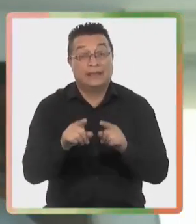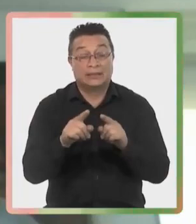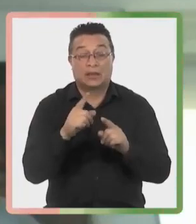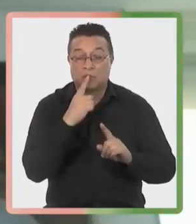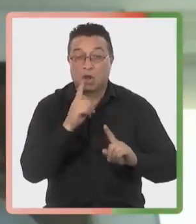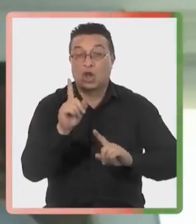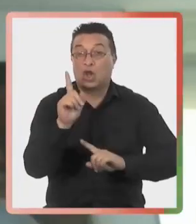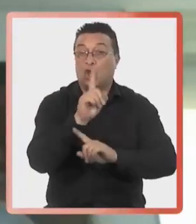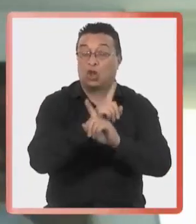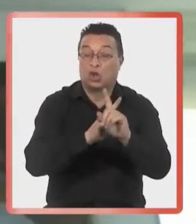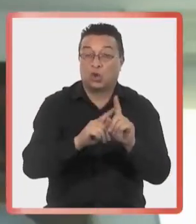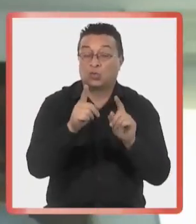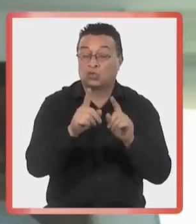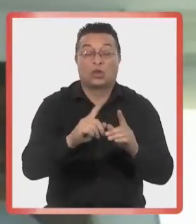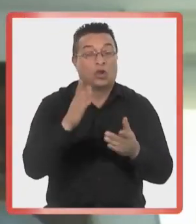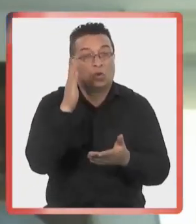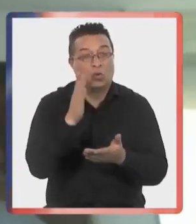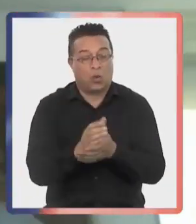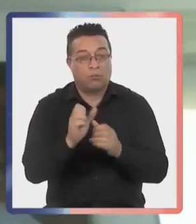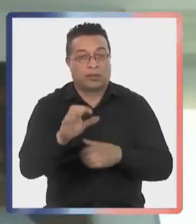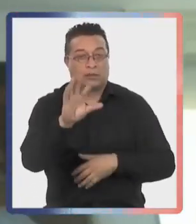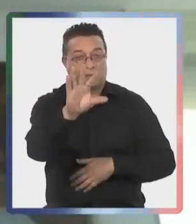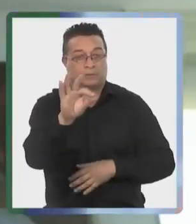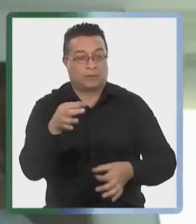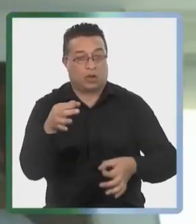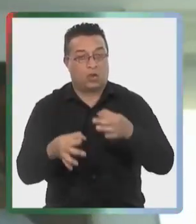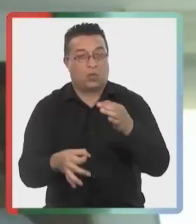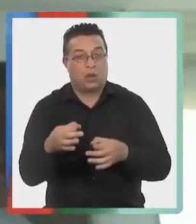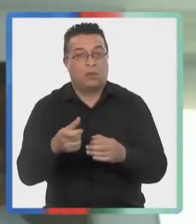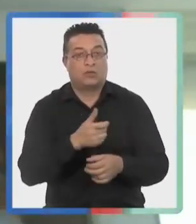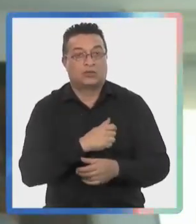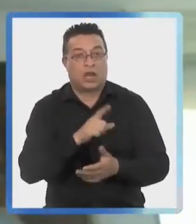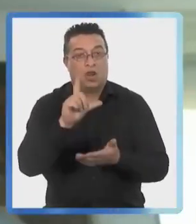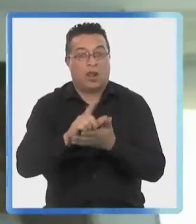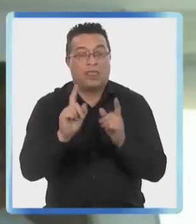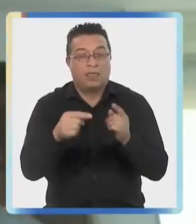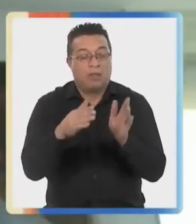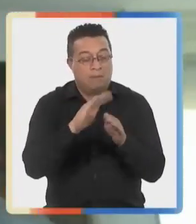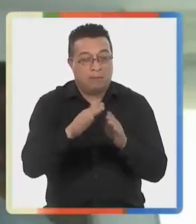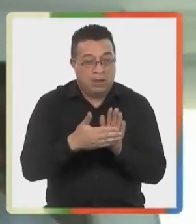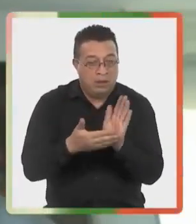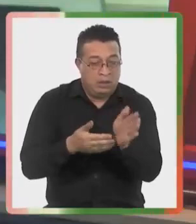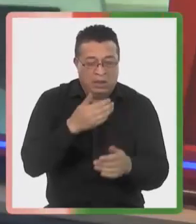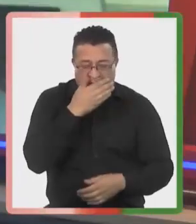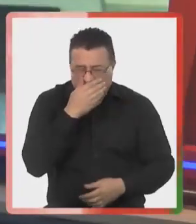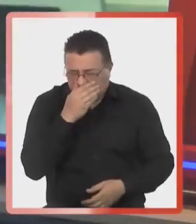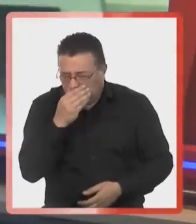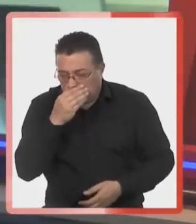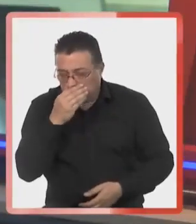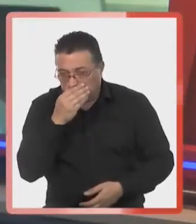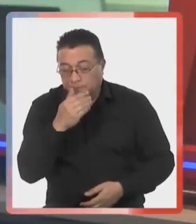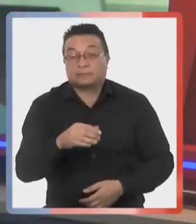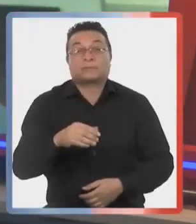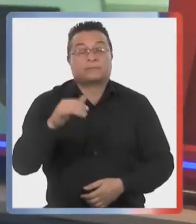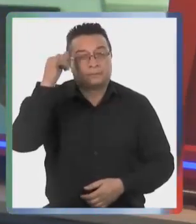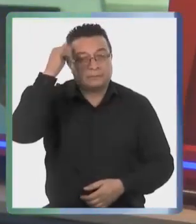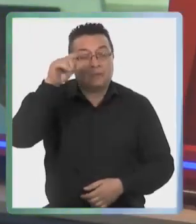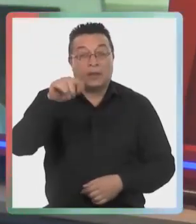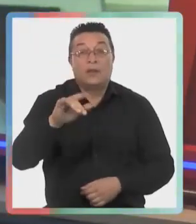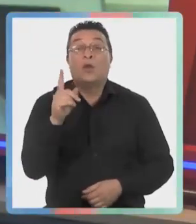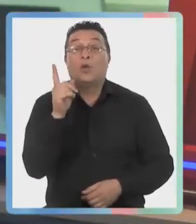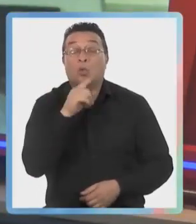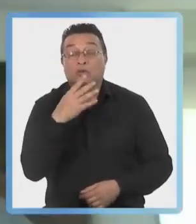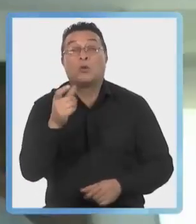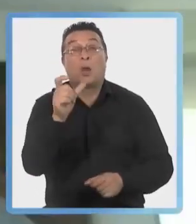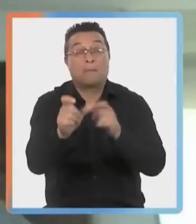lo excusa, igual puede ser citado por el juez de policía local y le tienen que mostrar esta constancia. Y por último, obviamente, todas las personas